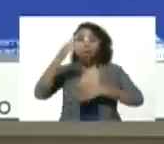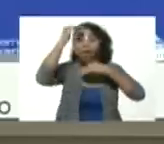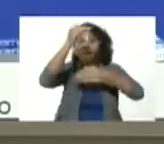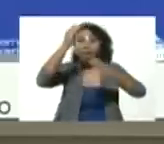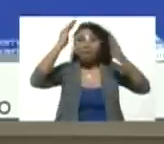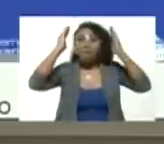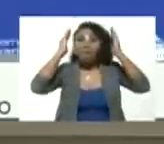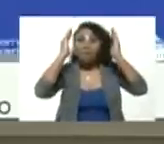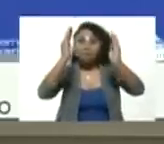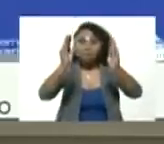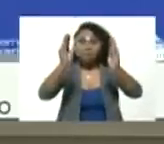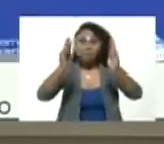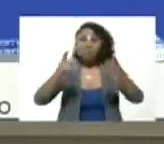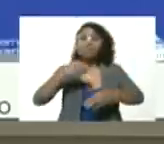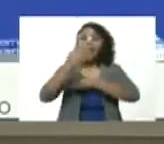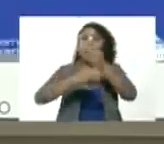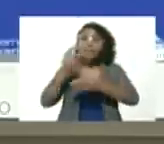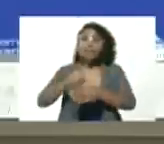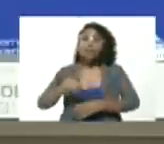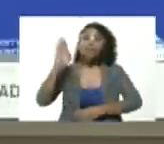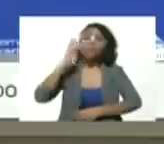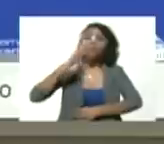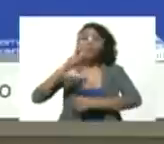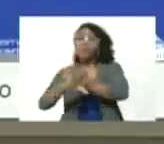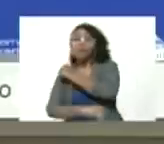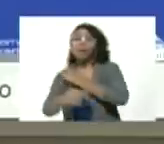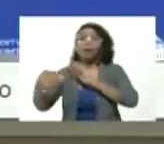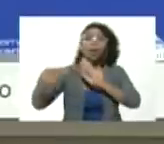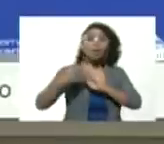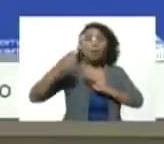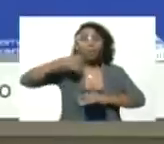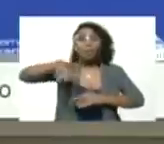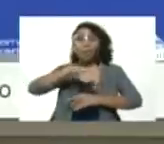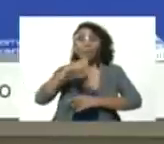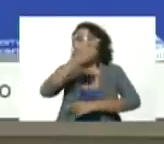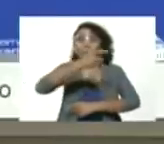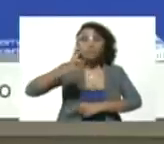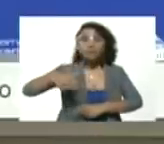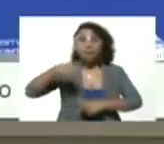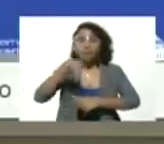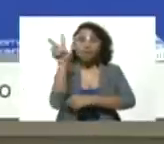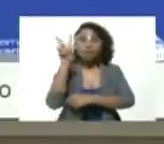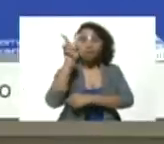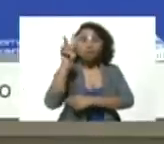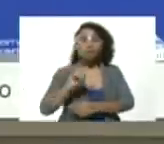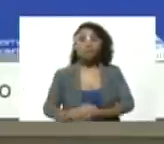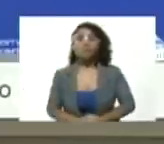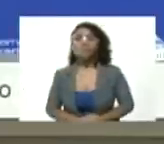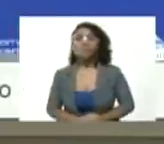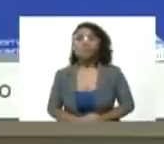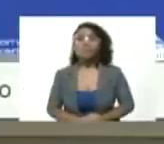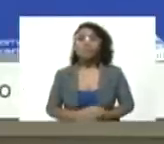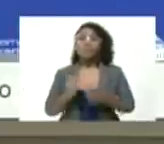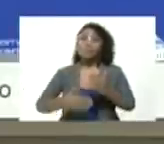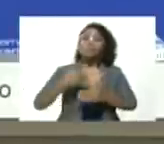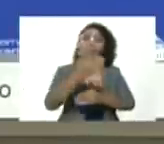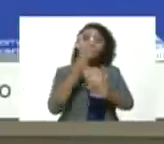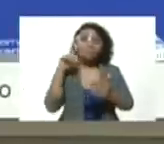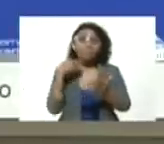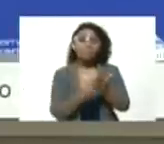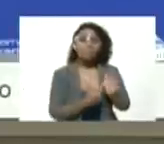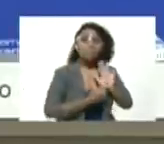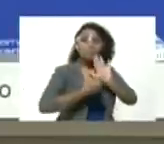atención, se está cometiendo un delito de lesa humanidad contra la población civil venezolana. Luego le hemos